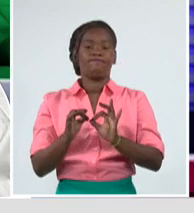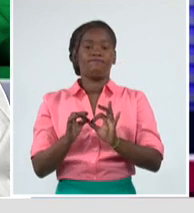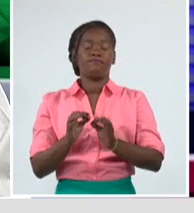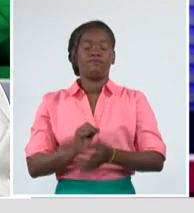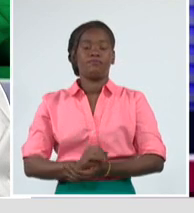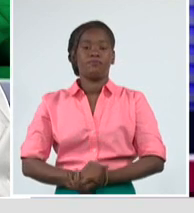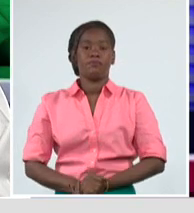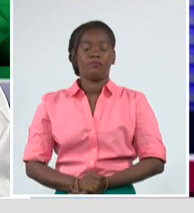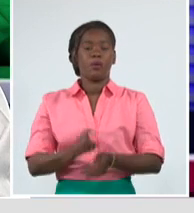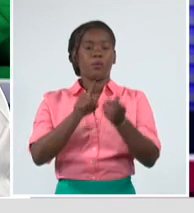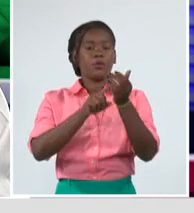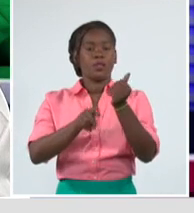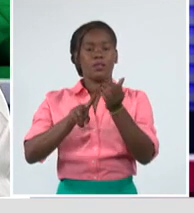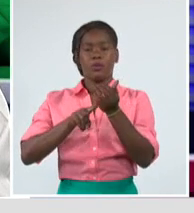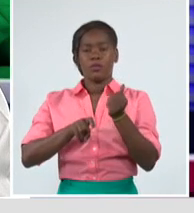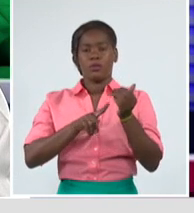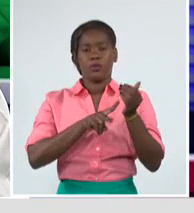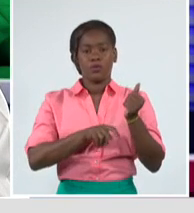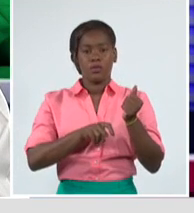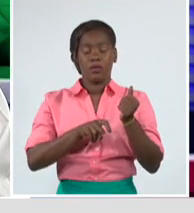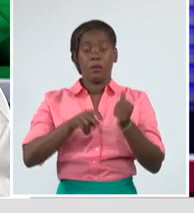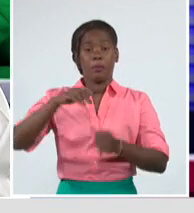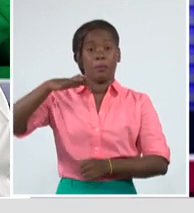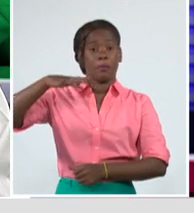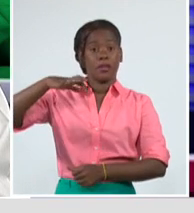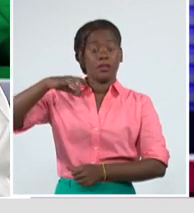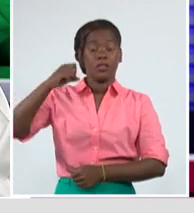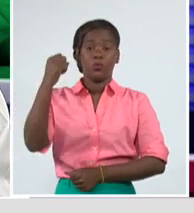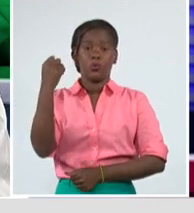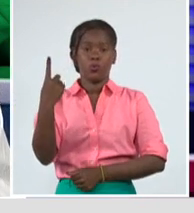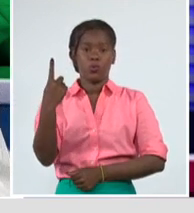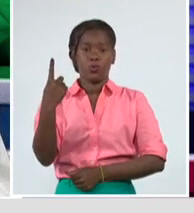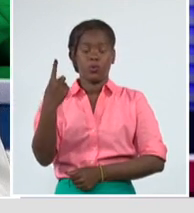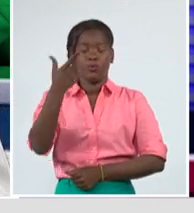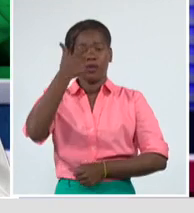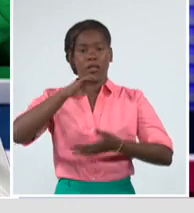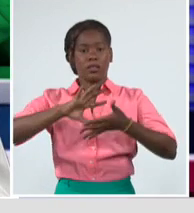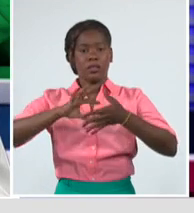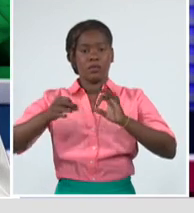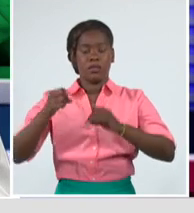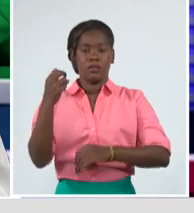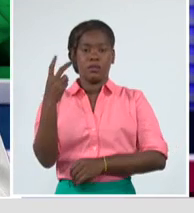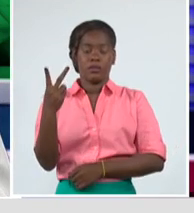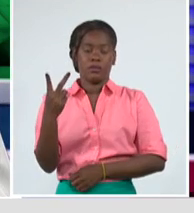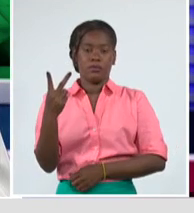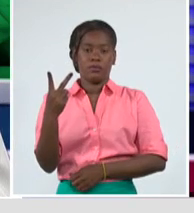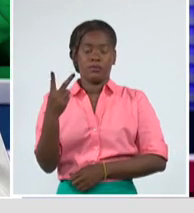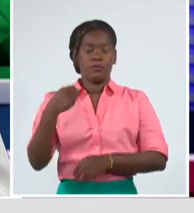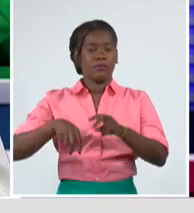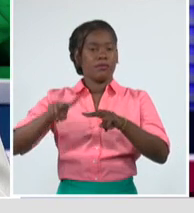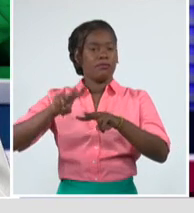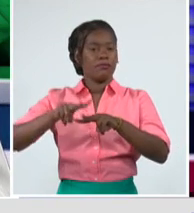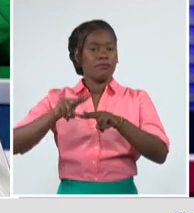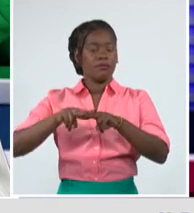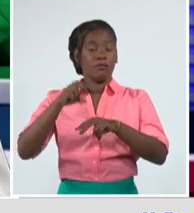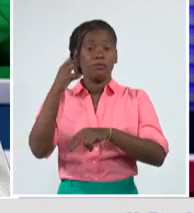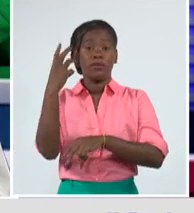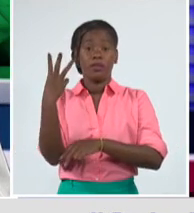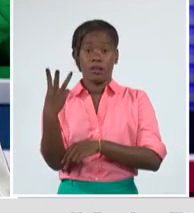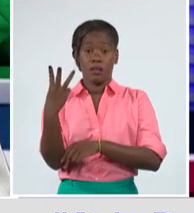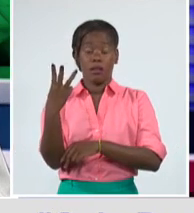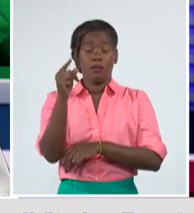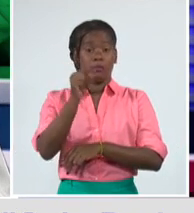las provincias de Pinar del Río 1, de Artemisa 2, de La Habana 3 pacientes